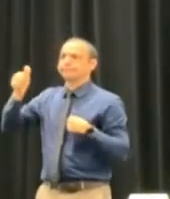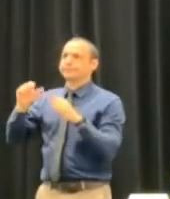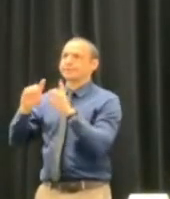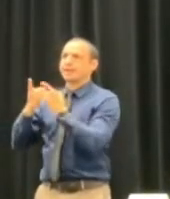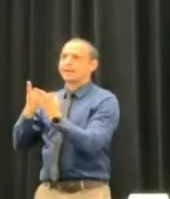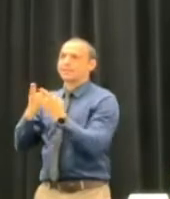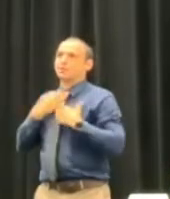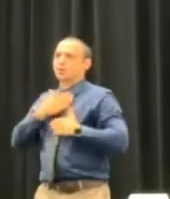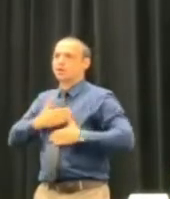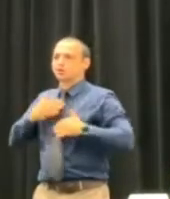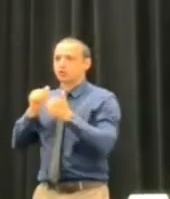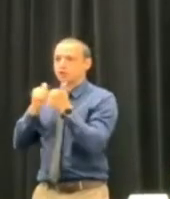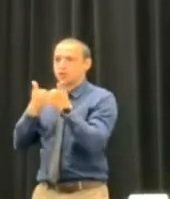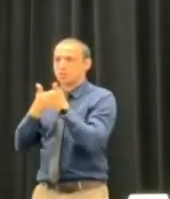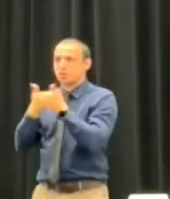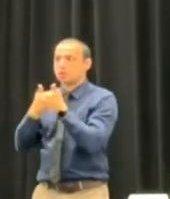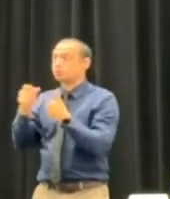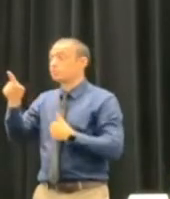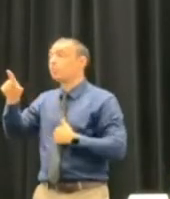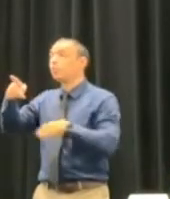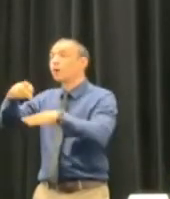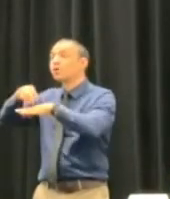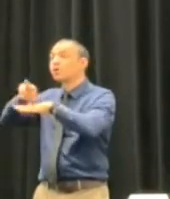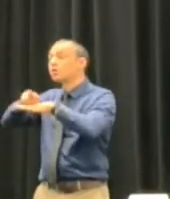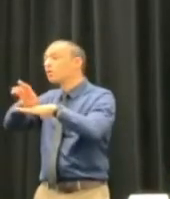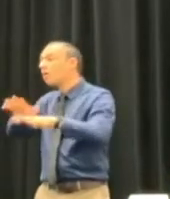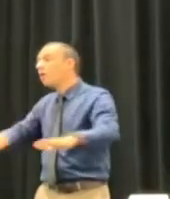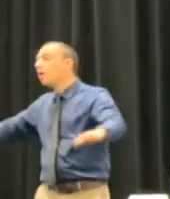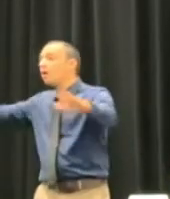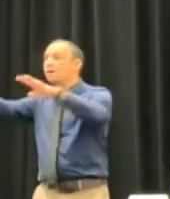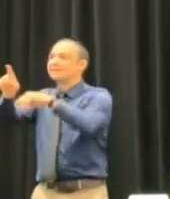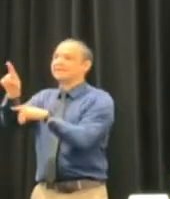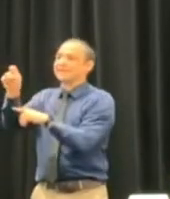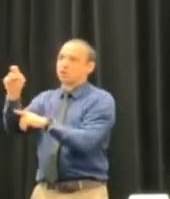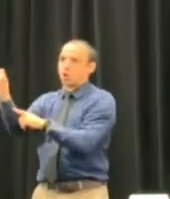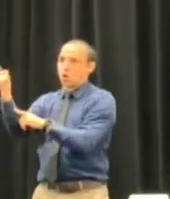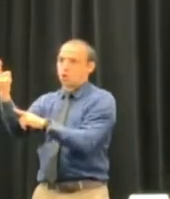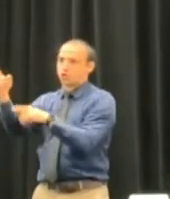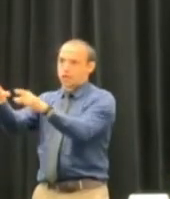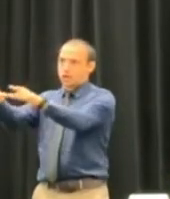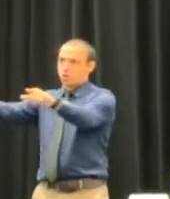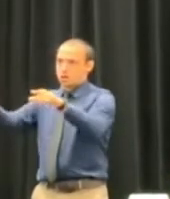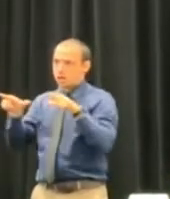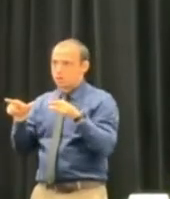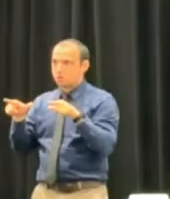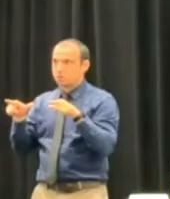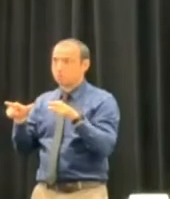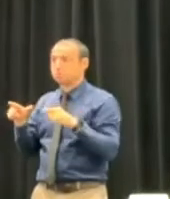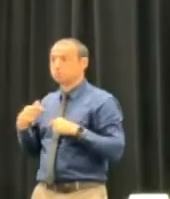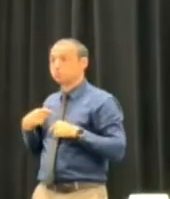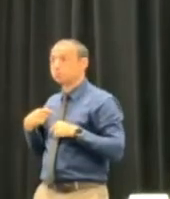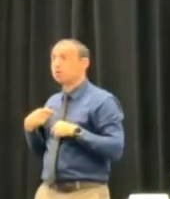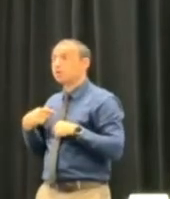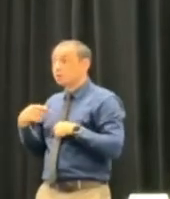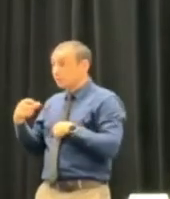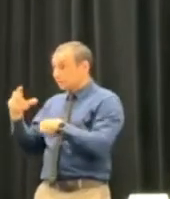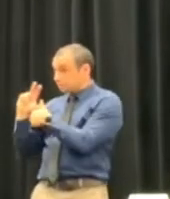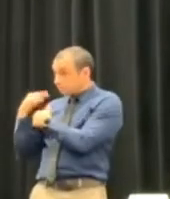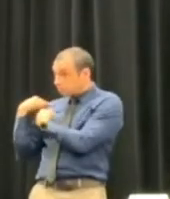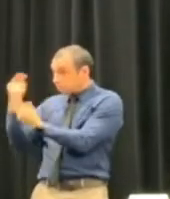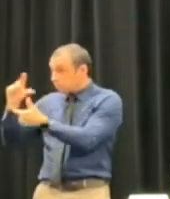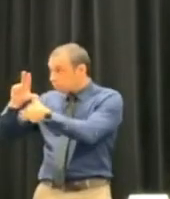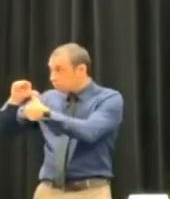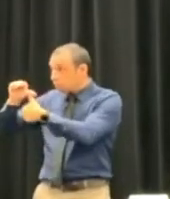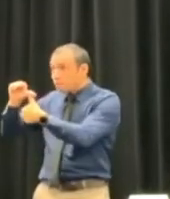facilidades en todo puerto rico de lo que reclamó el departamento de recreación y deportes como daños sufridos por huracán maria